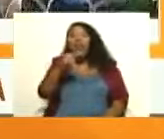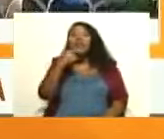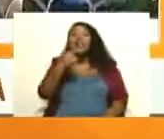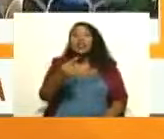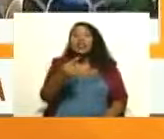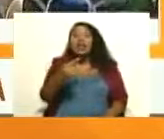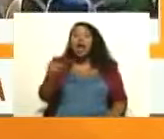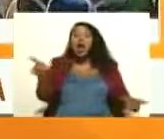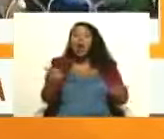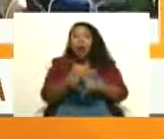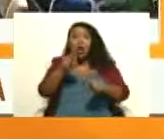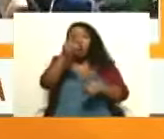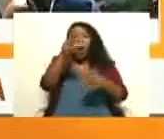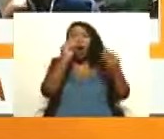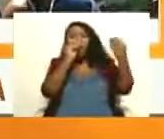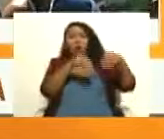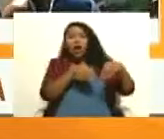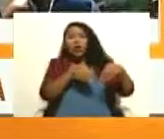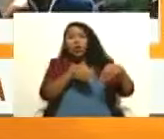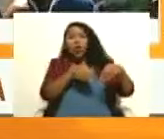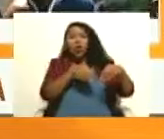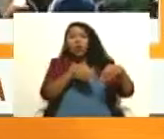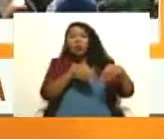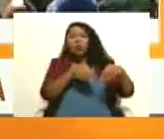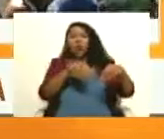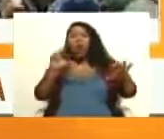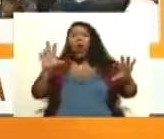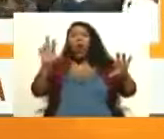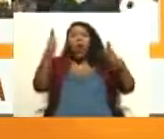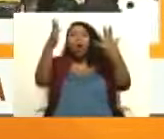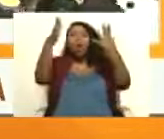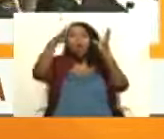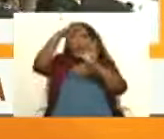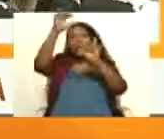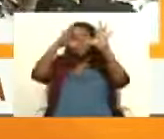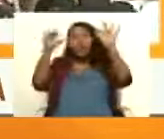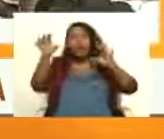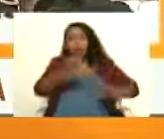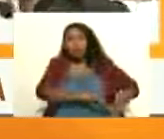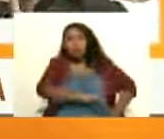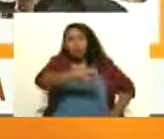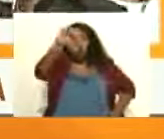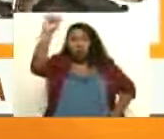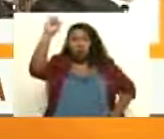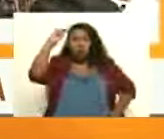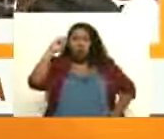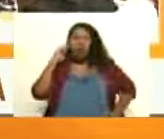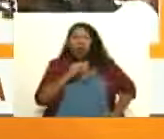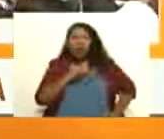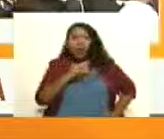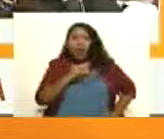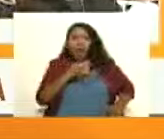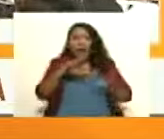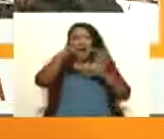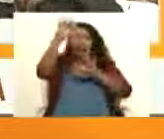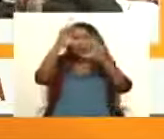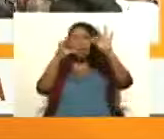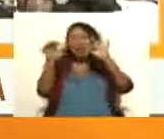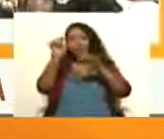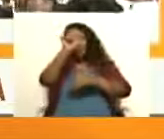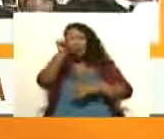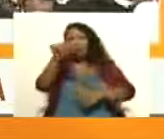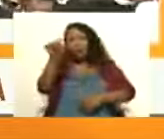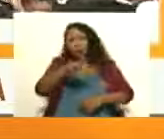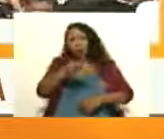decir, ¿está usted de acuerdo con la octava estrella del libertador Simón Bolívar? La estrella de Guayana,